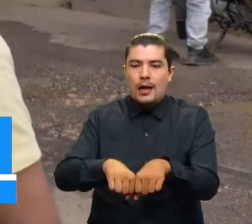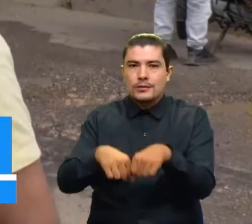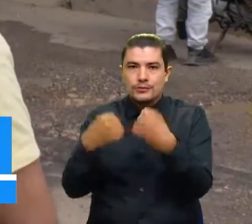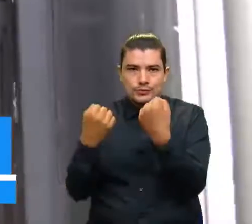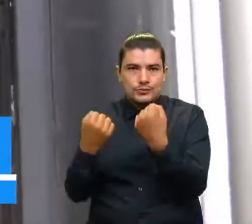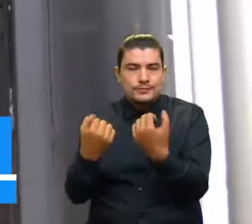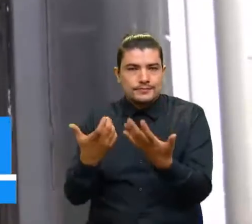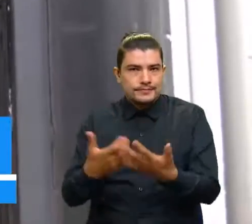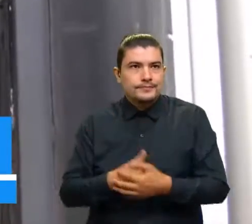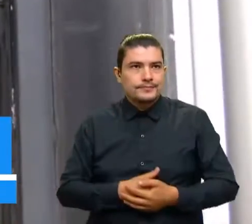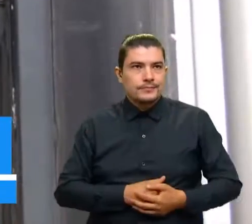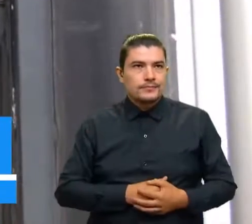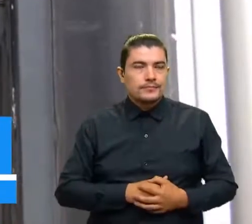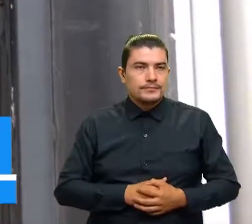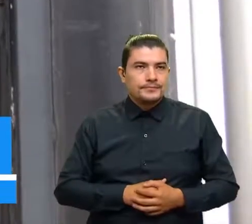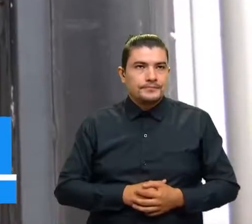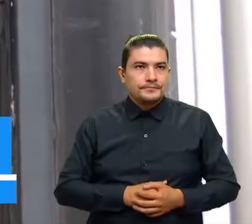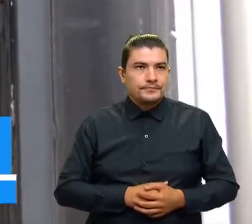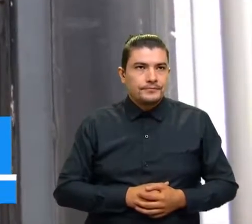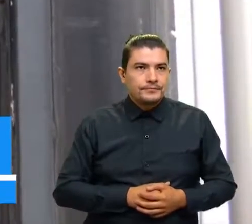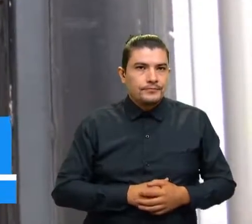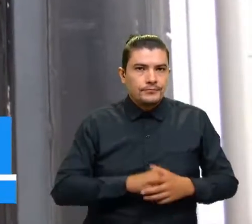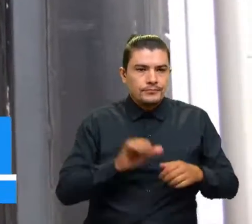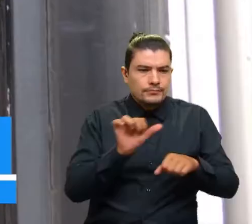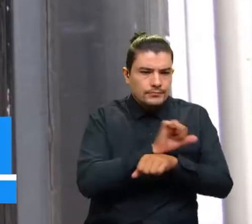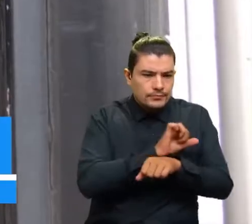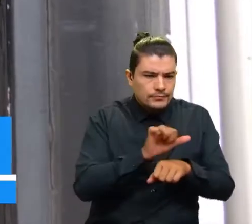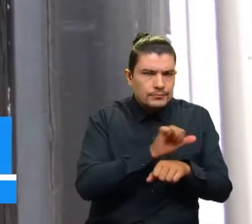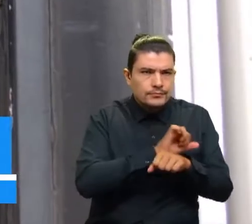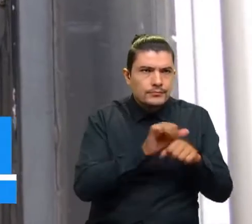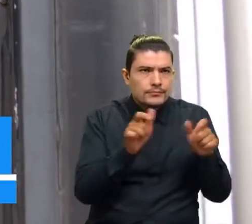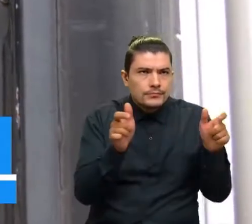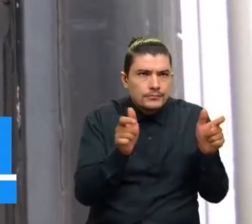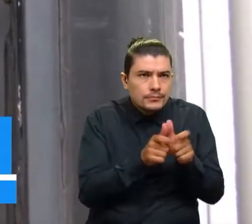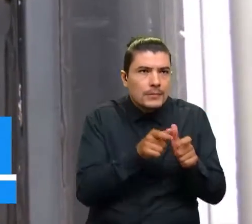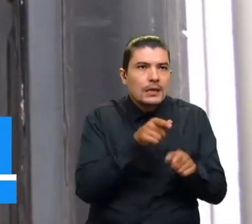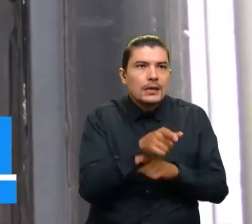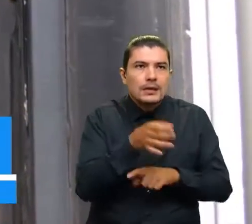que hay los carros más pequeños